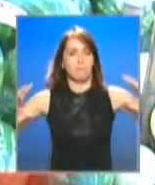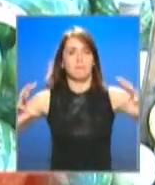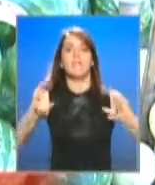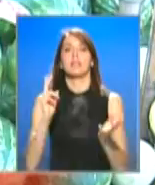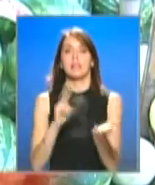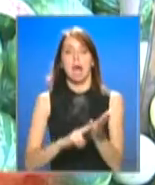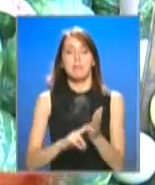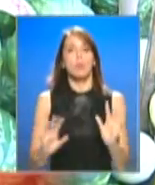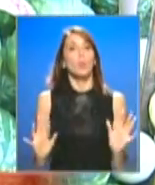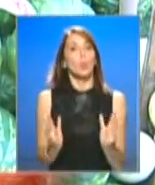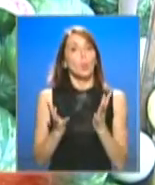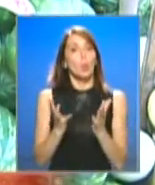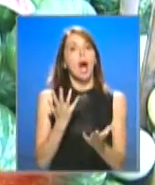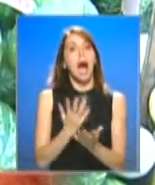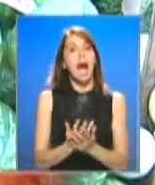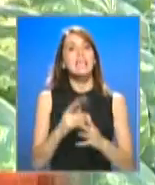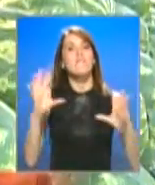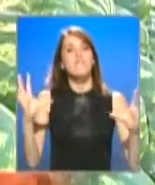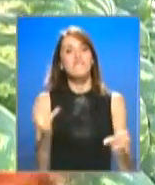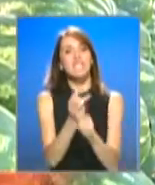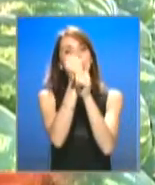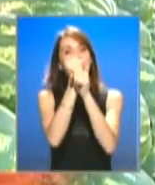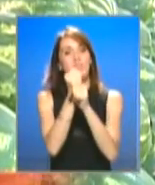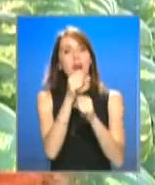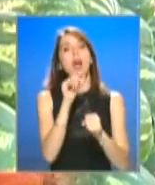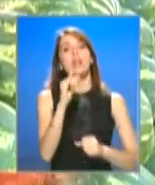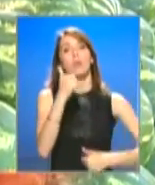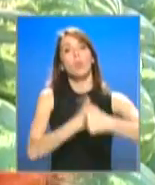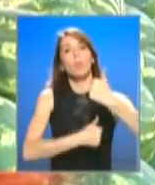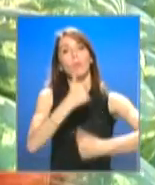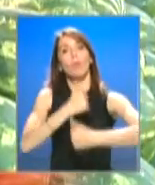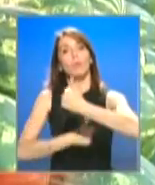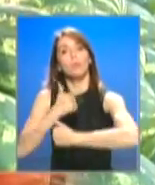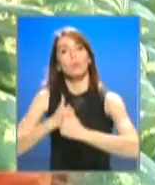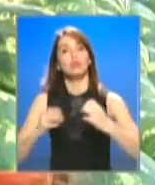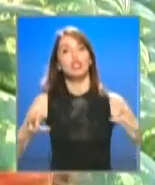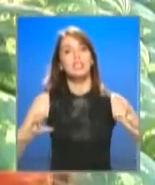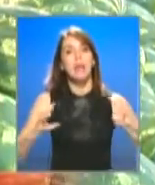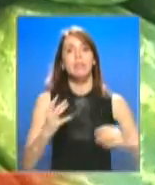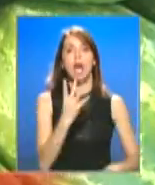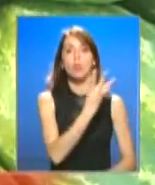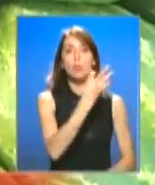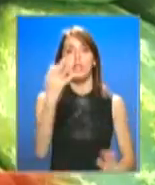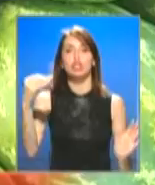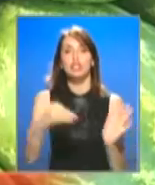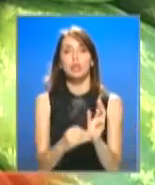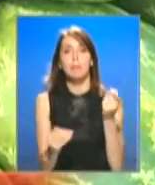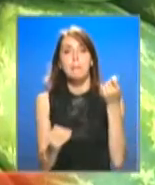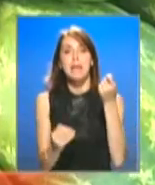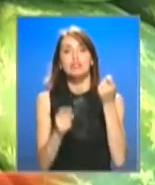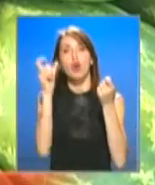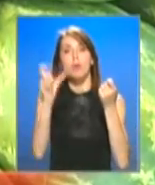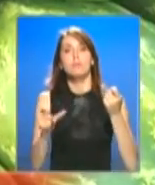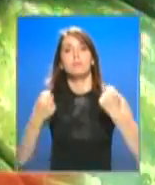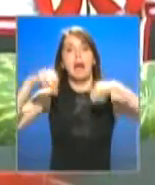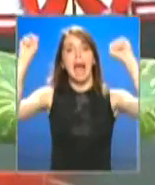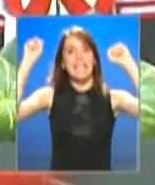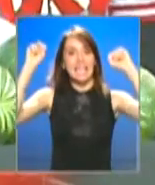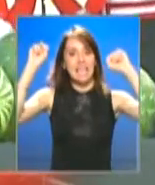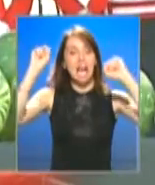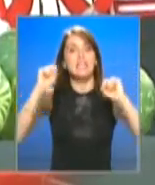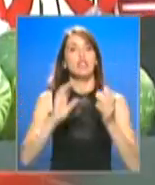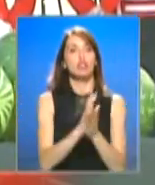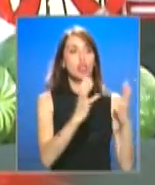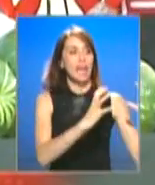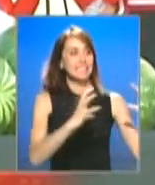realmente impresionante. Hay un festival, ¿no es cierto? Y por supuesto hay un concurso de sandías, 400.000 pesos al ganador. Todas las sandías ya están allá en